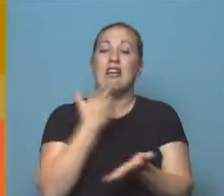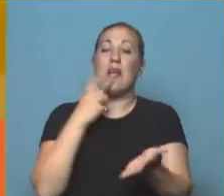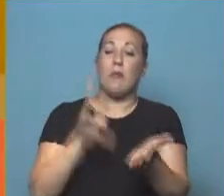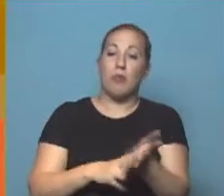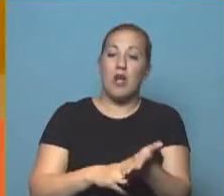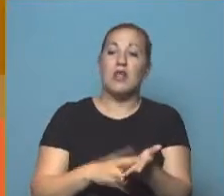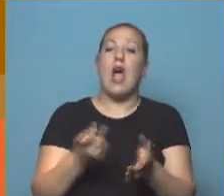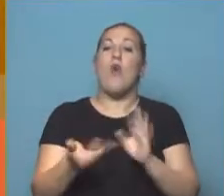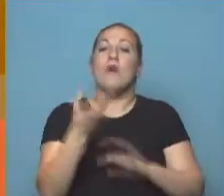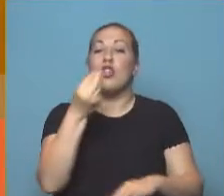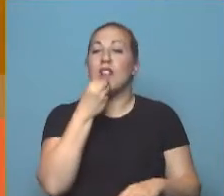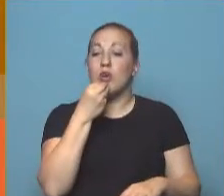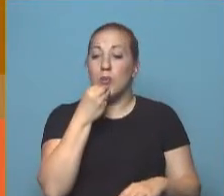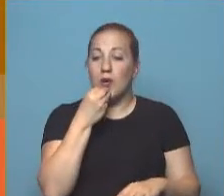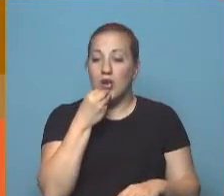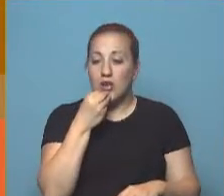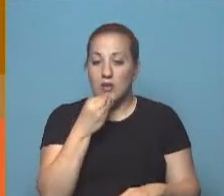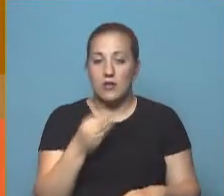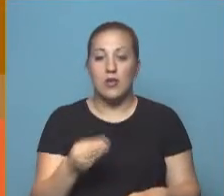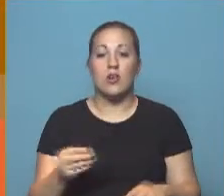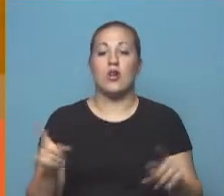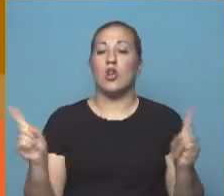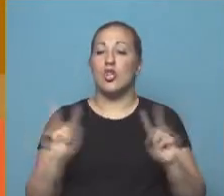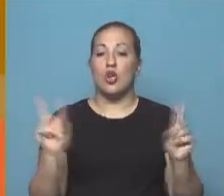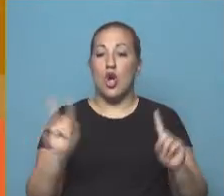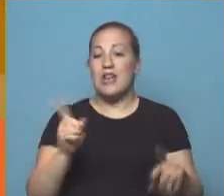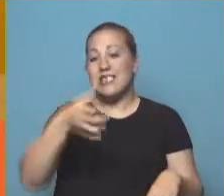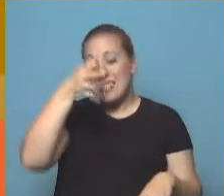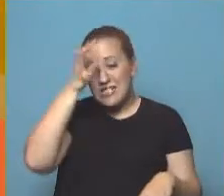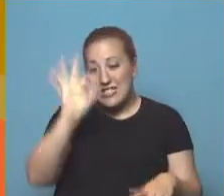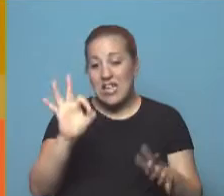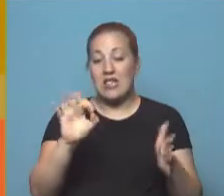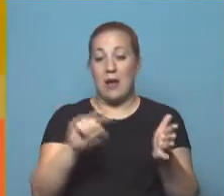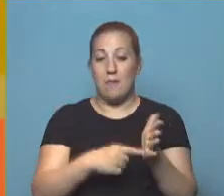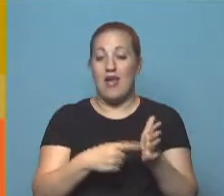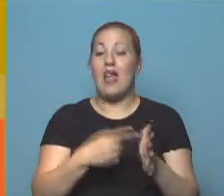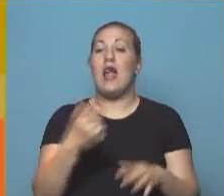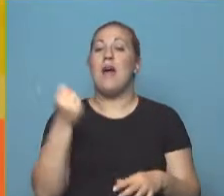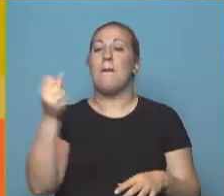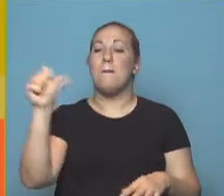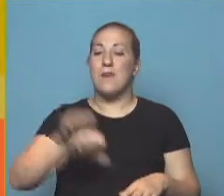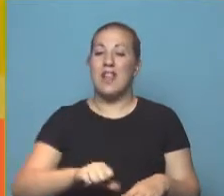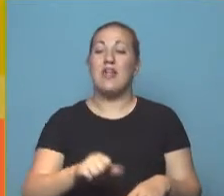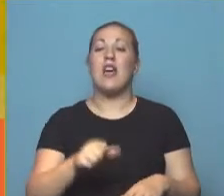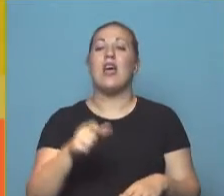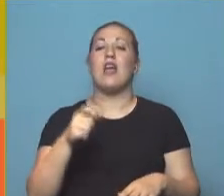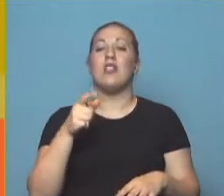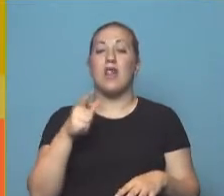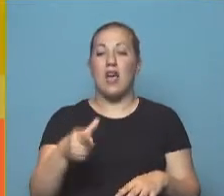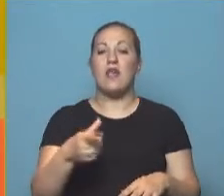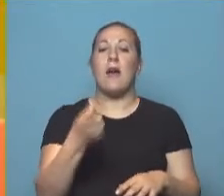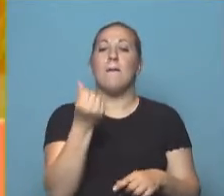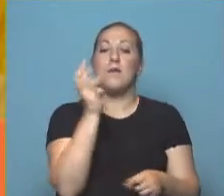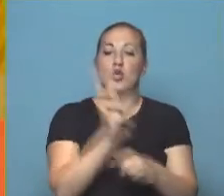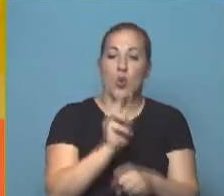de los alimentos. Tuvo el mismo impacto de la devaluación de Kicillof. No, 60 puntos con medidas. La devaluación de Kicillof que vos decís tuvo medidas como precio